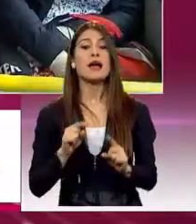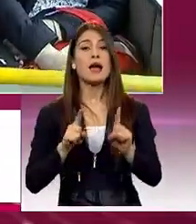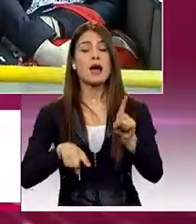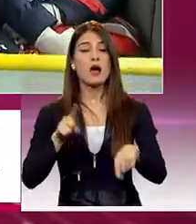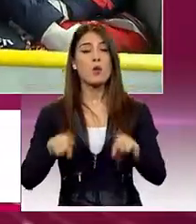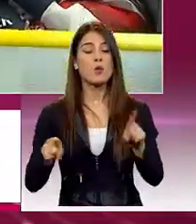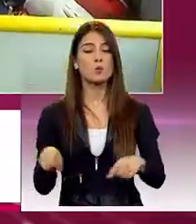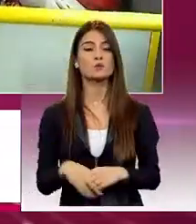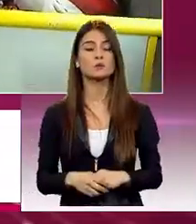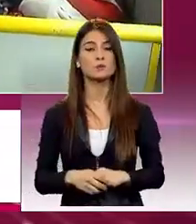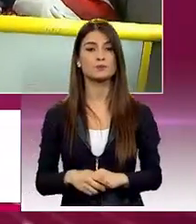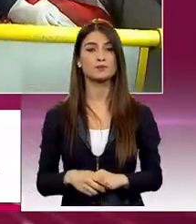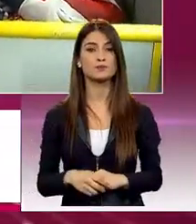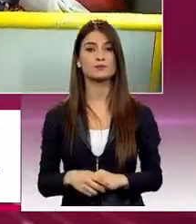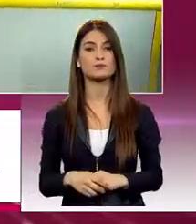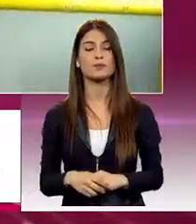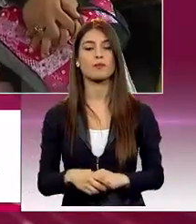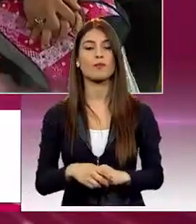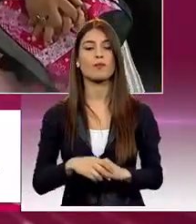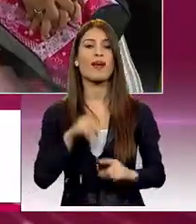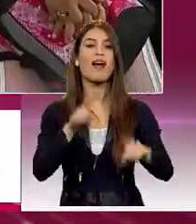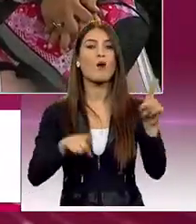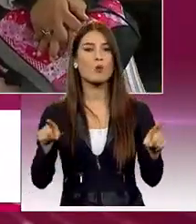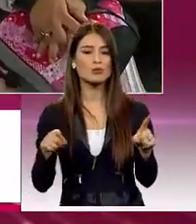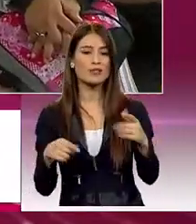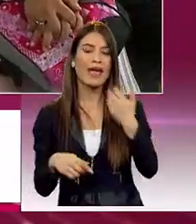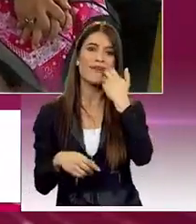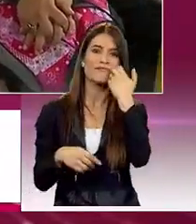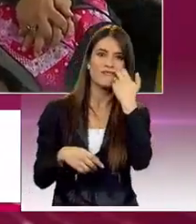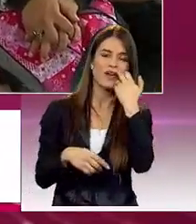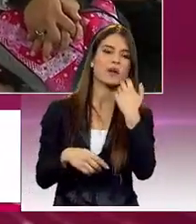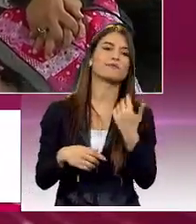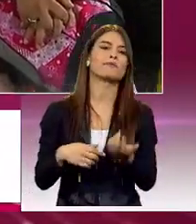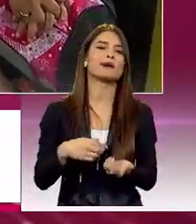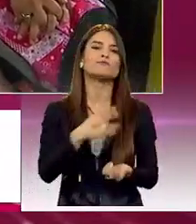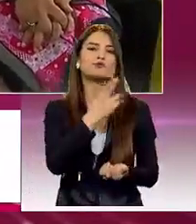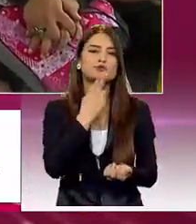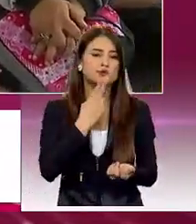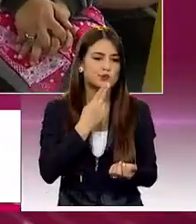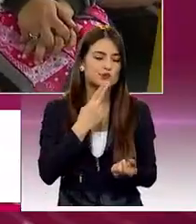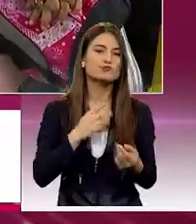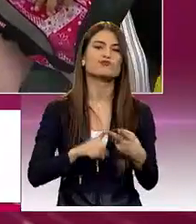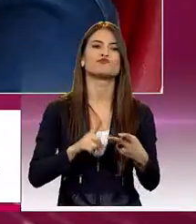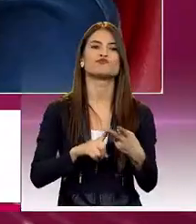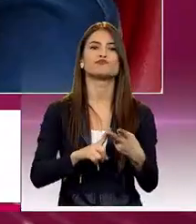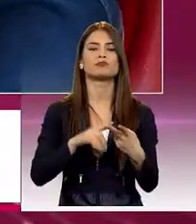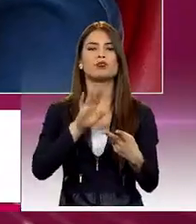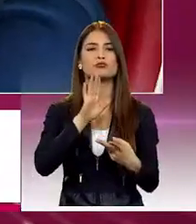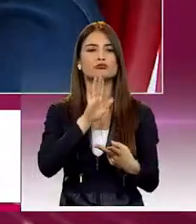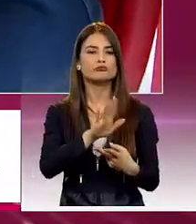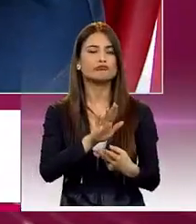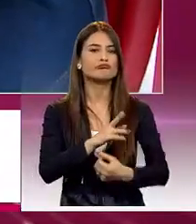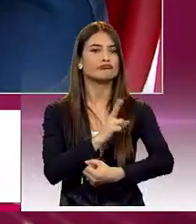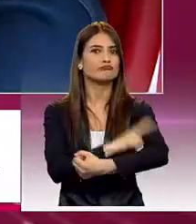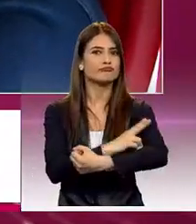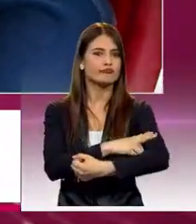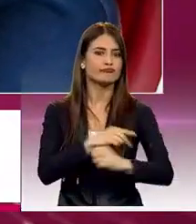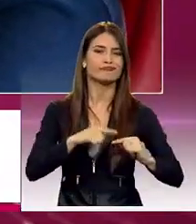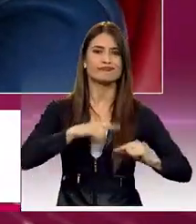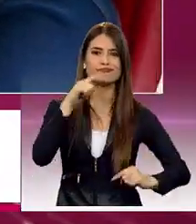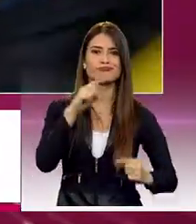médicos llamamos comorbilidad a la existencia de otra enfermedad, diabetes, obesidad, hipertensión, problemas